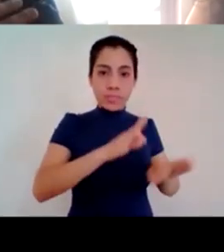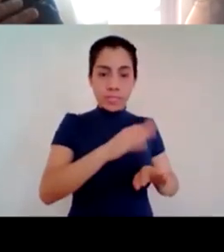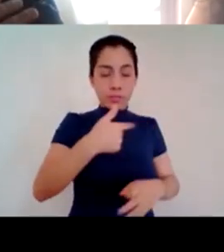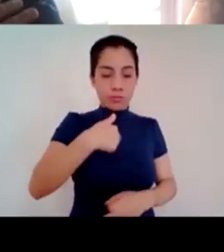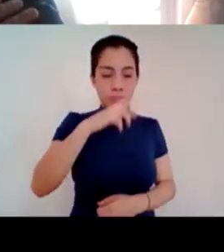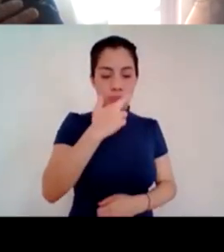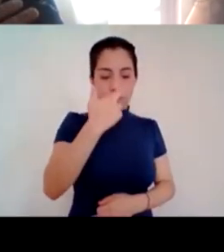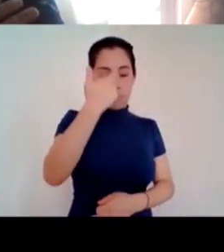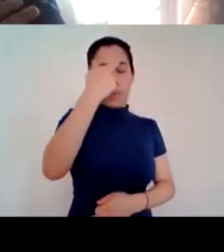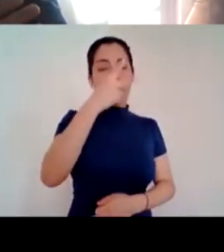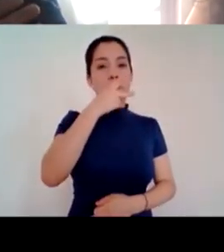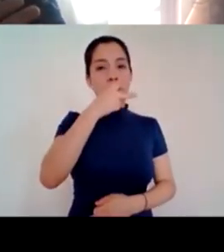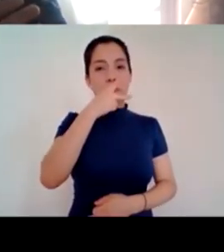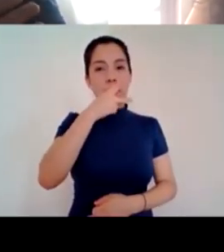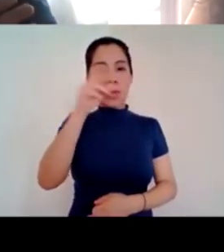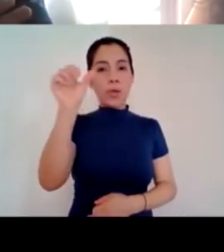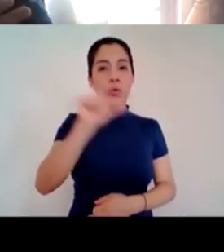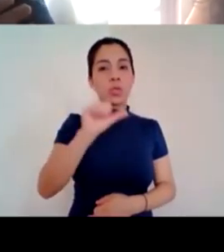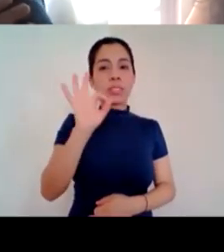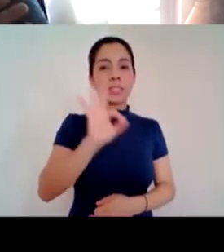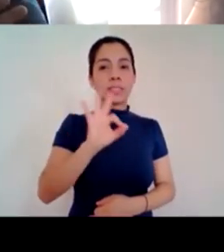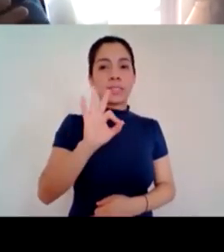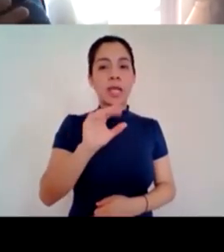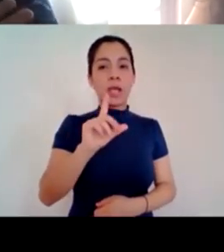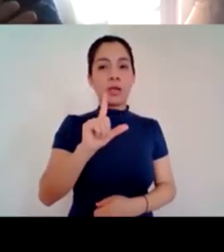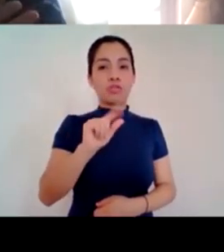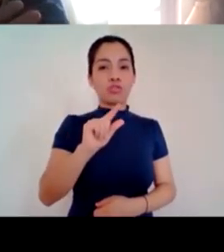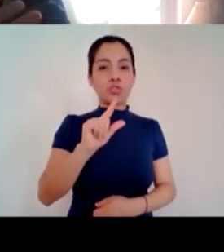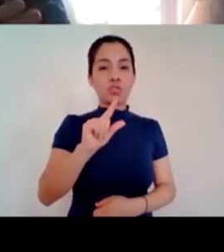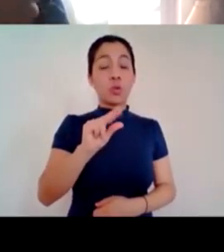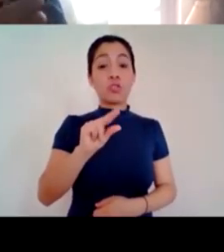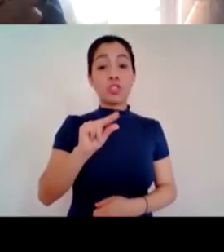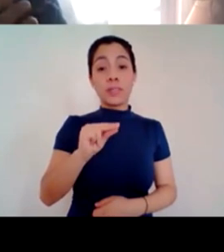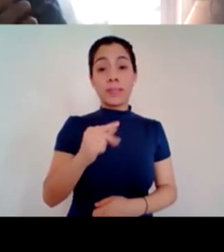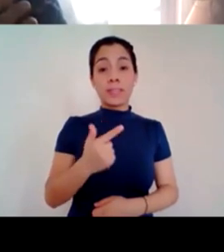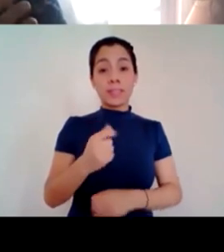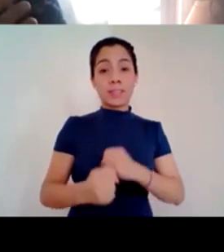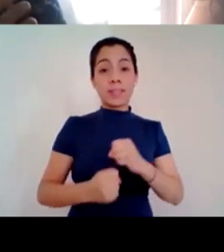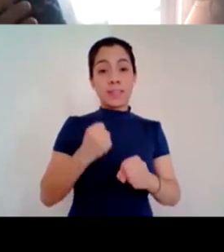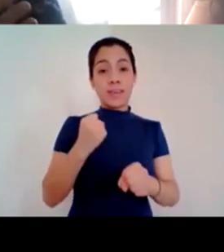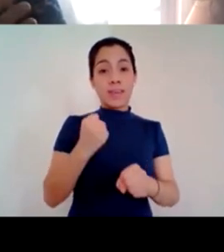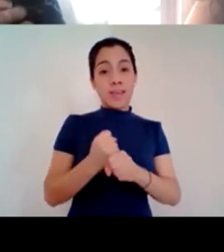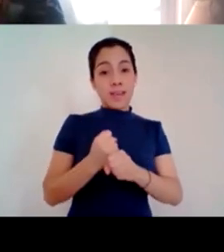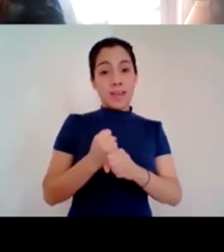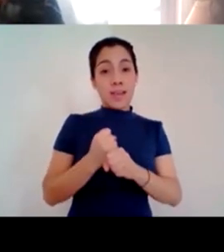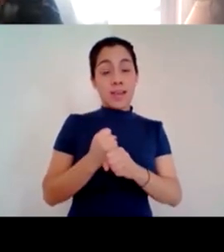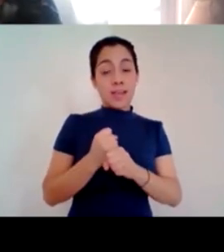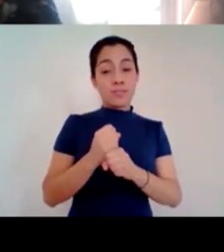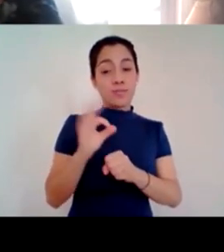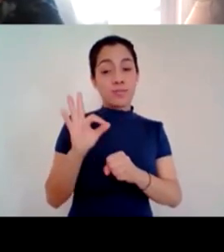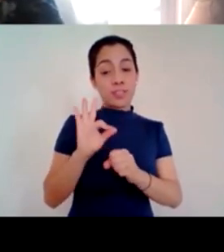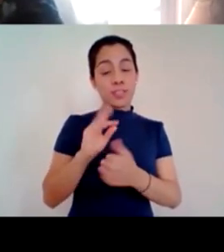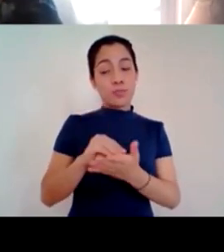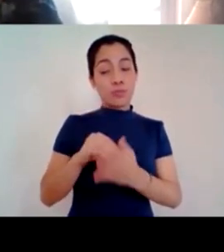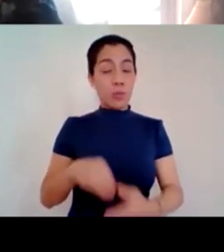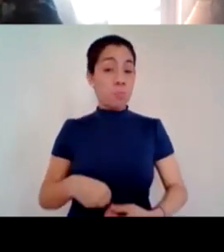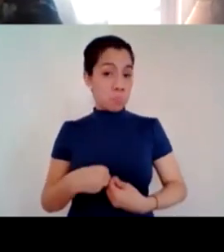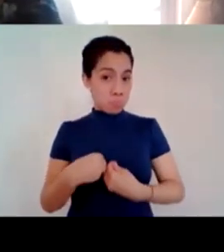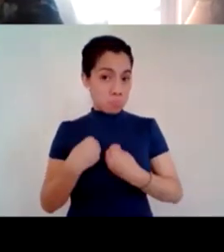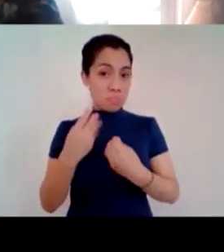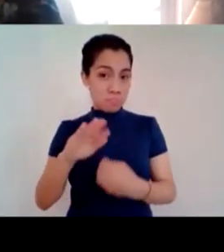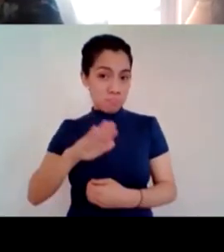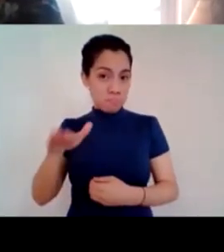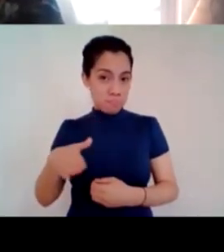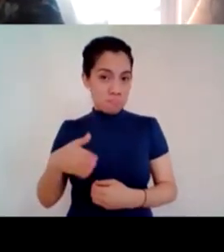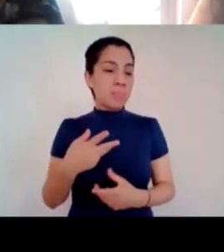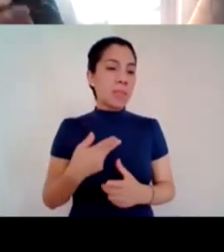que hoy cumpliría 87 años hoy sería su cumpleaños y esto me pasó ya en la vida adulta me